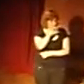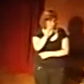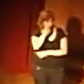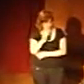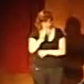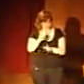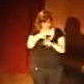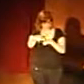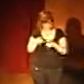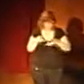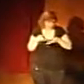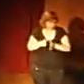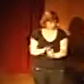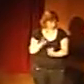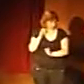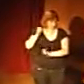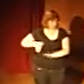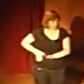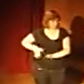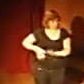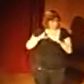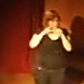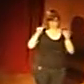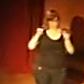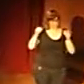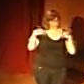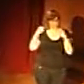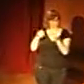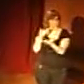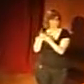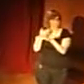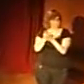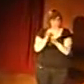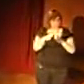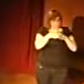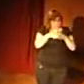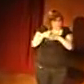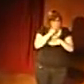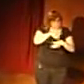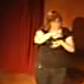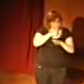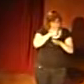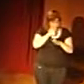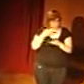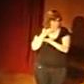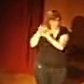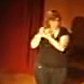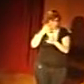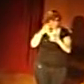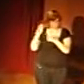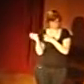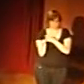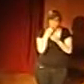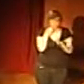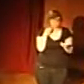su hijo el príncipe de Asturias encarga la serie de puertos de España a pared y otros artistas son repertorios que un